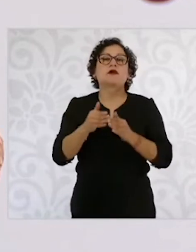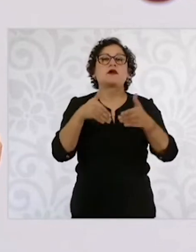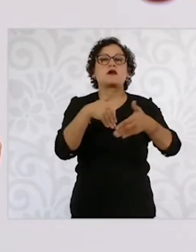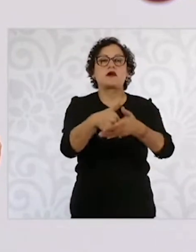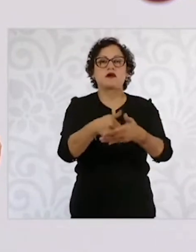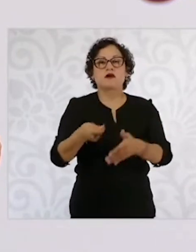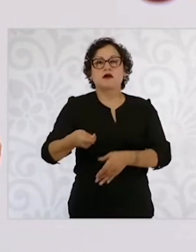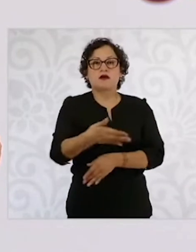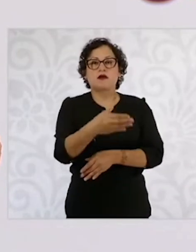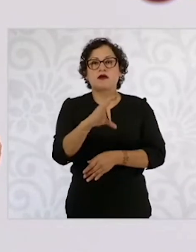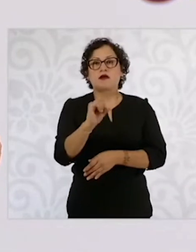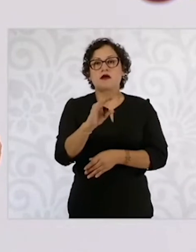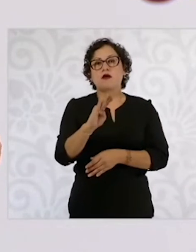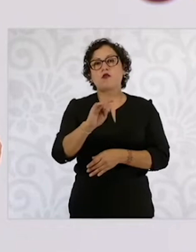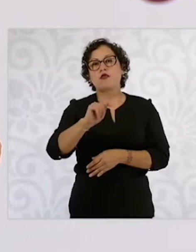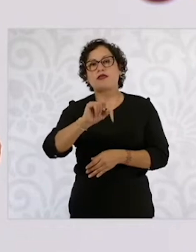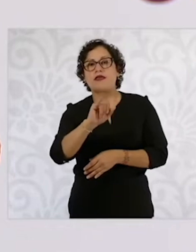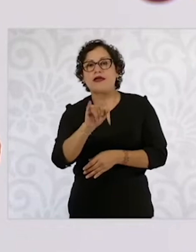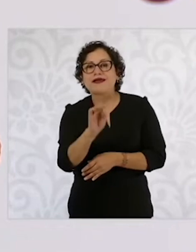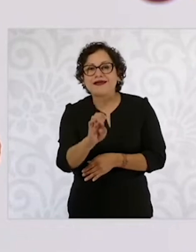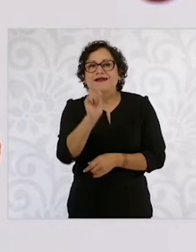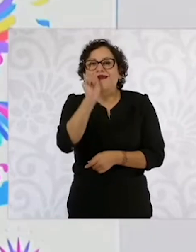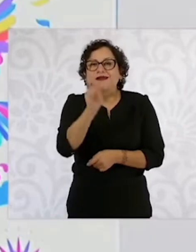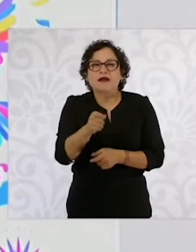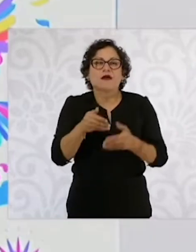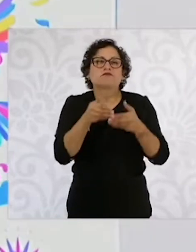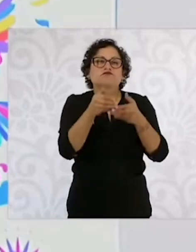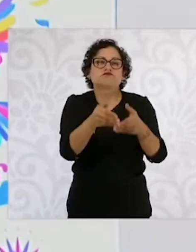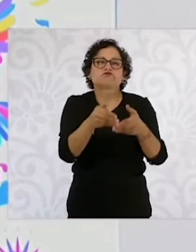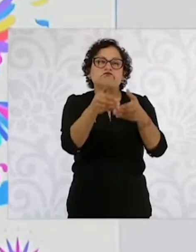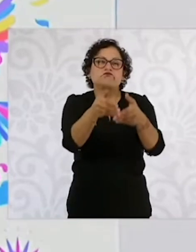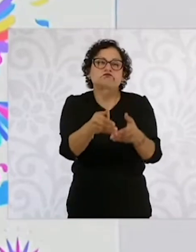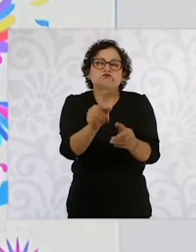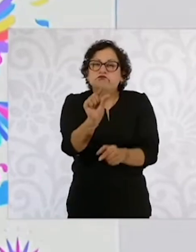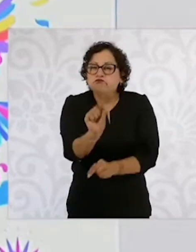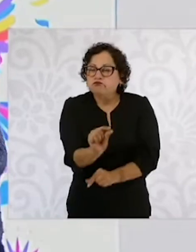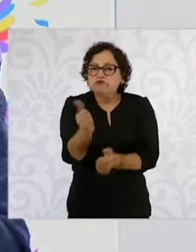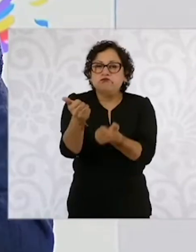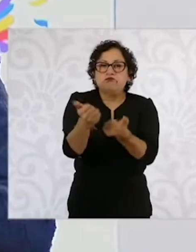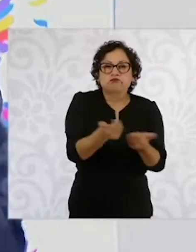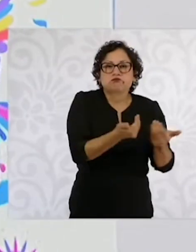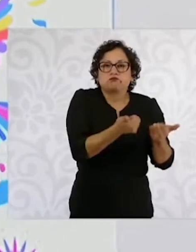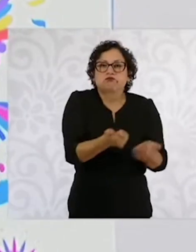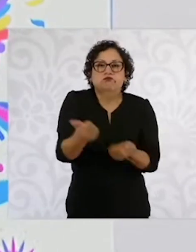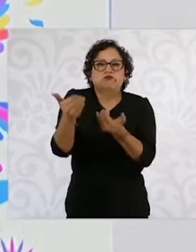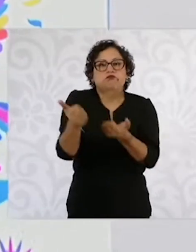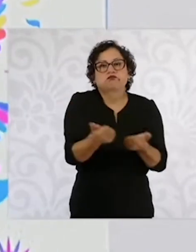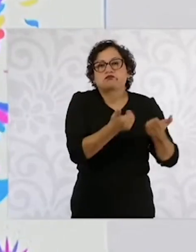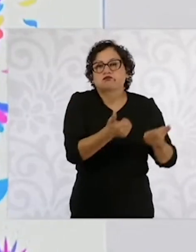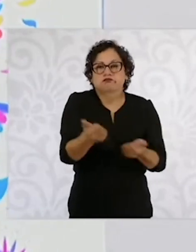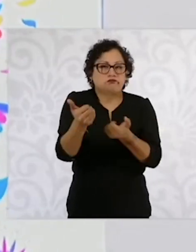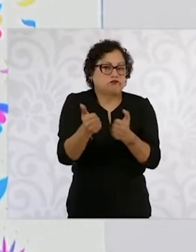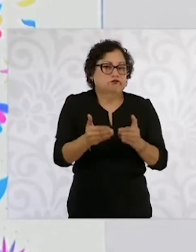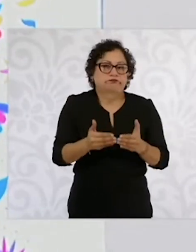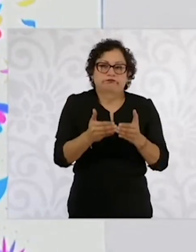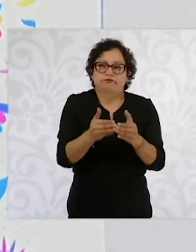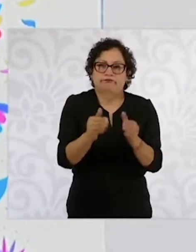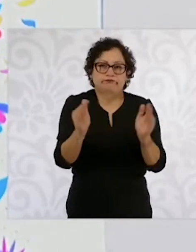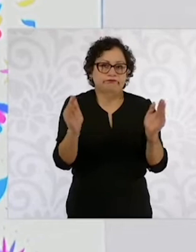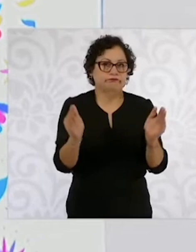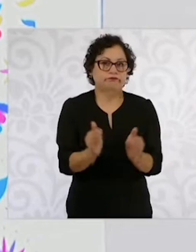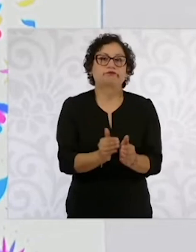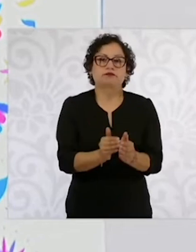proteger los intereses del país la mandataria mexicana también confirmó que este jueves tendrá una llamada con Trump quien es considerado el Virtual ganador de las